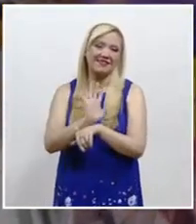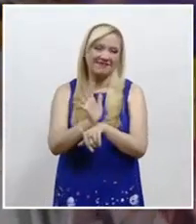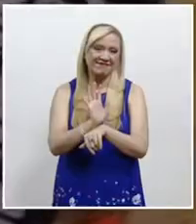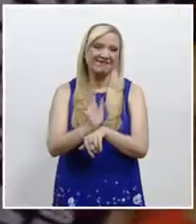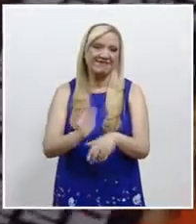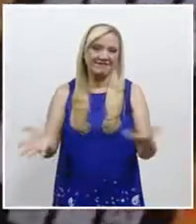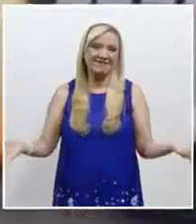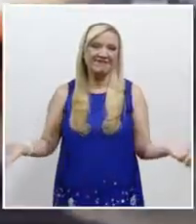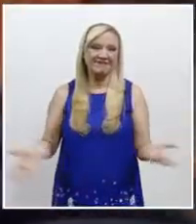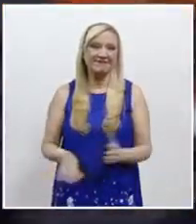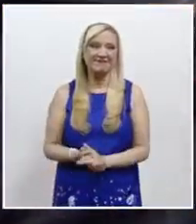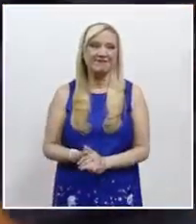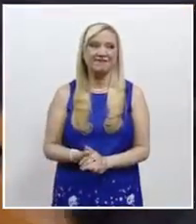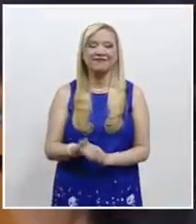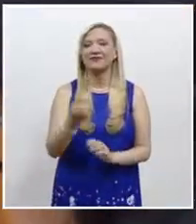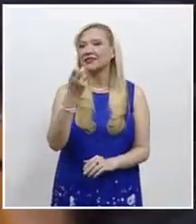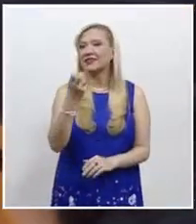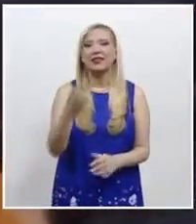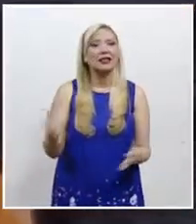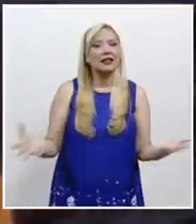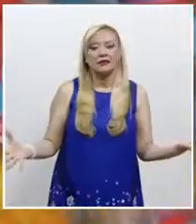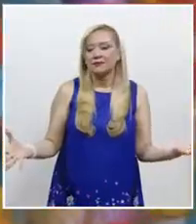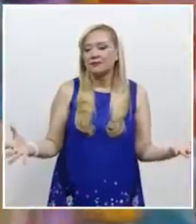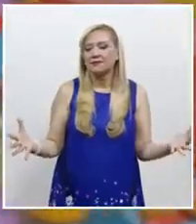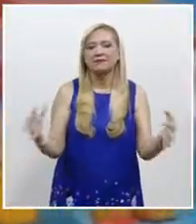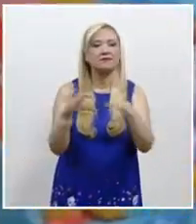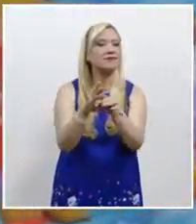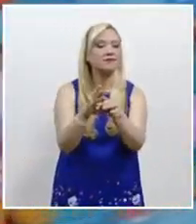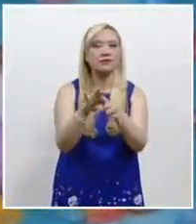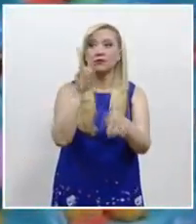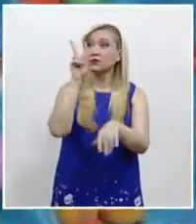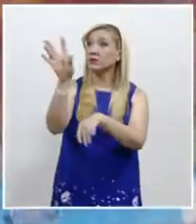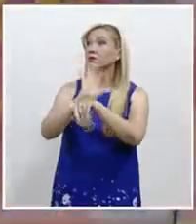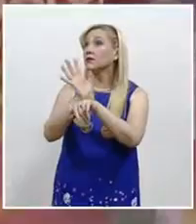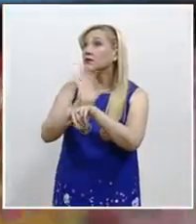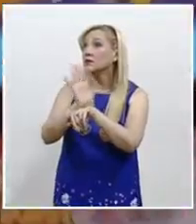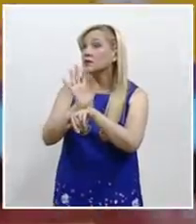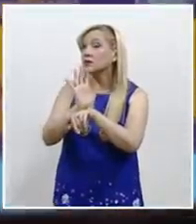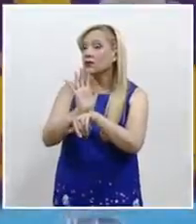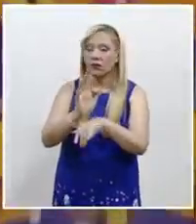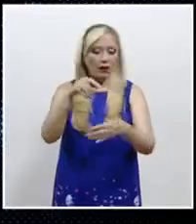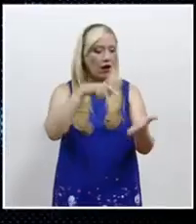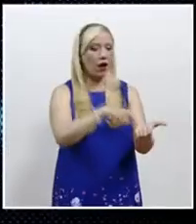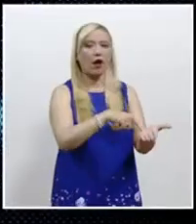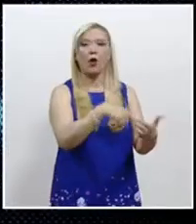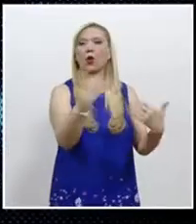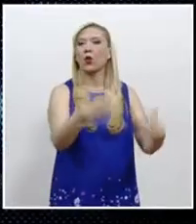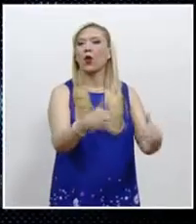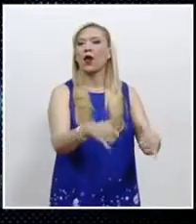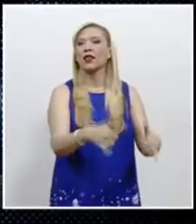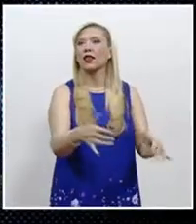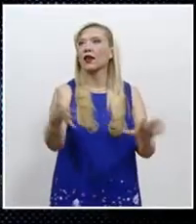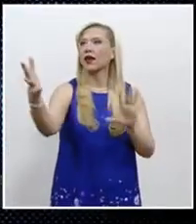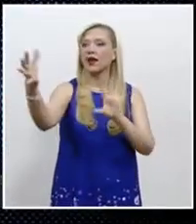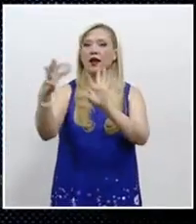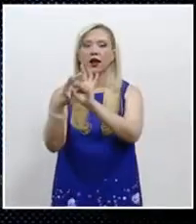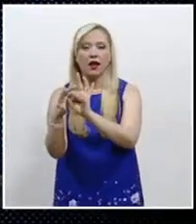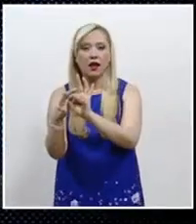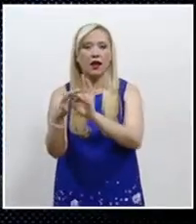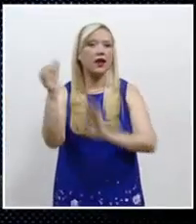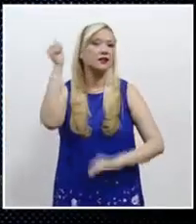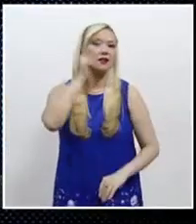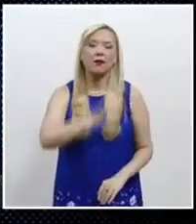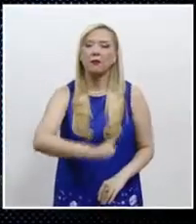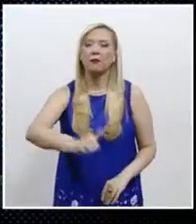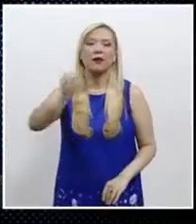estamos correlacionados. Siempre que ves el estreno de una película vas a encontrar juguetes y sí